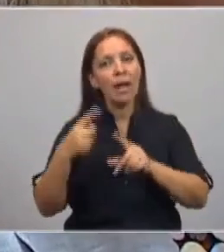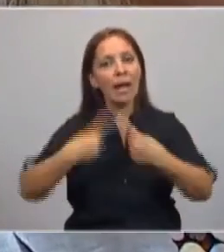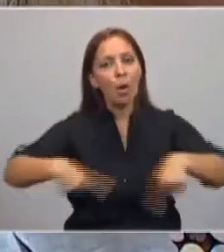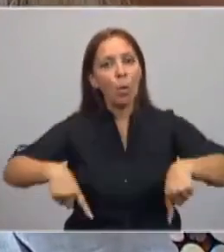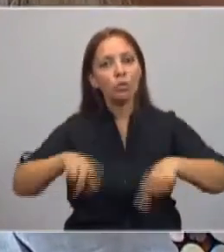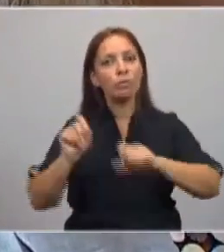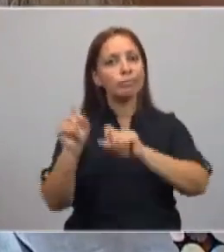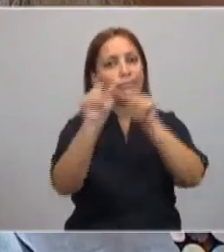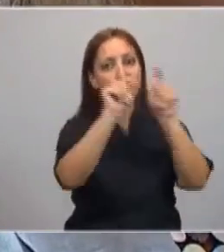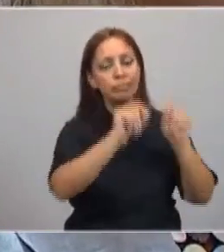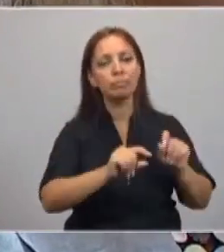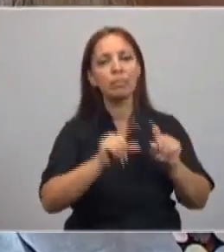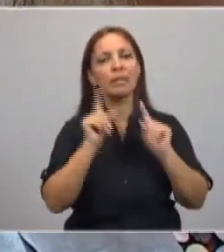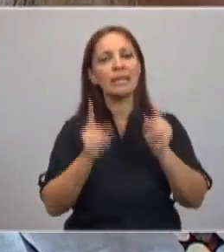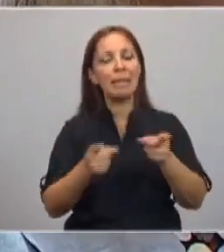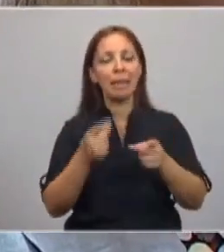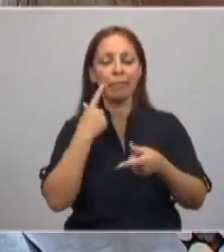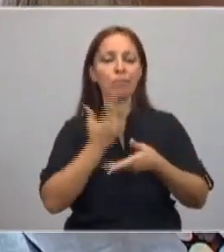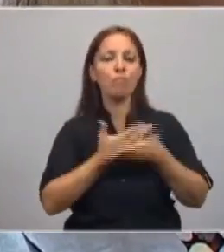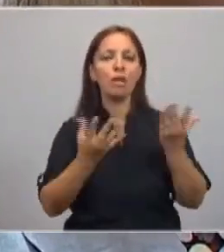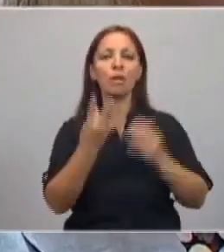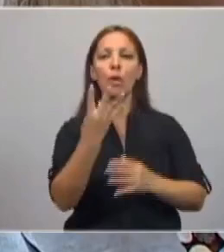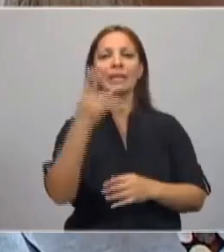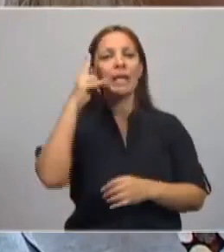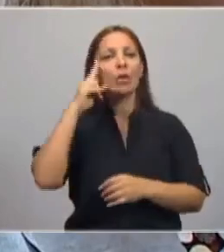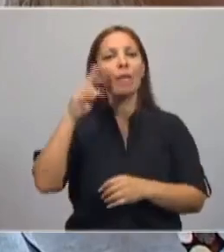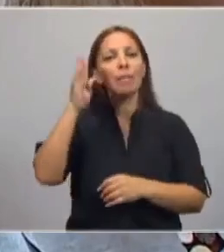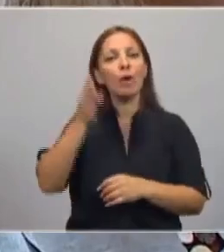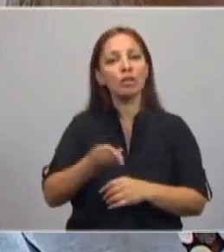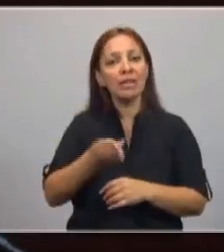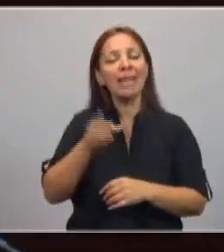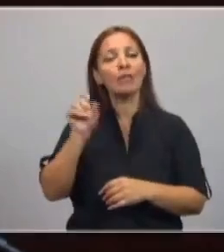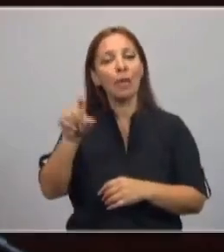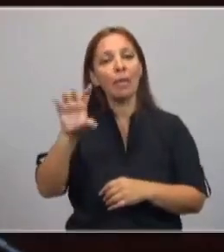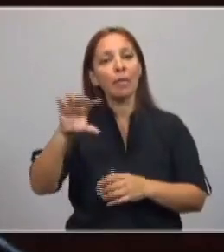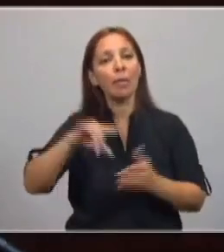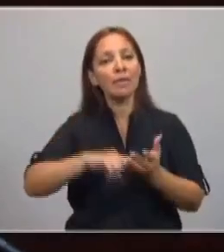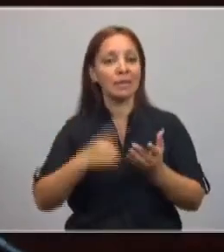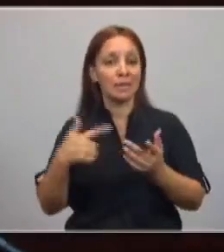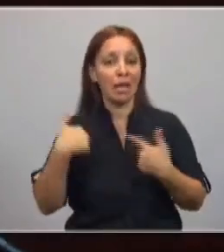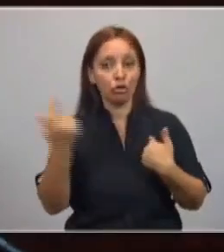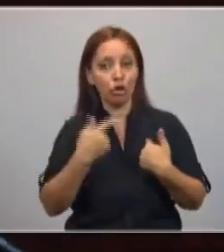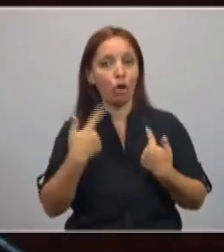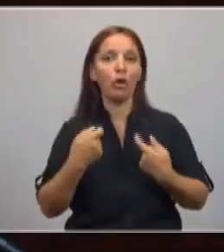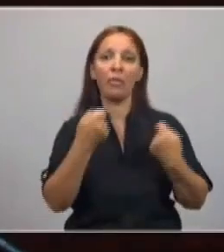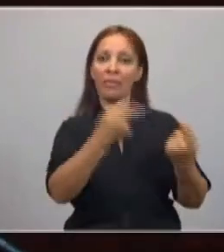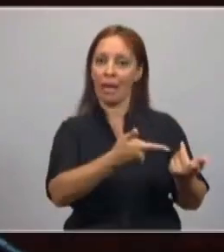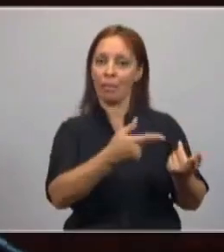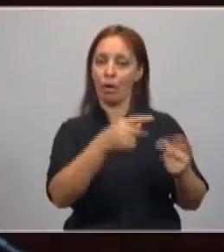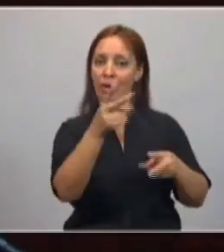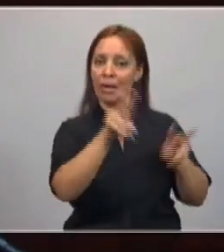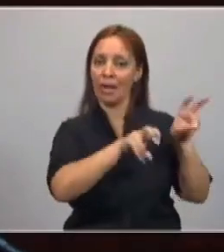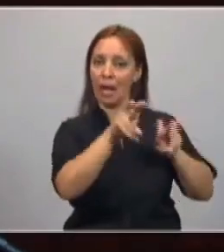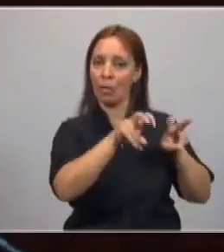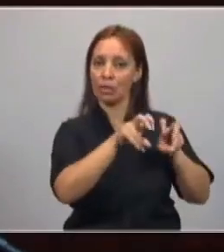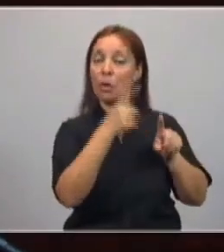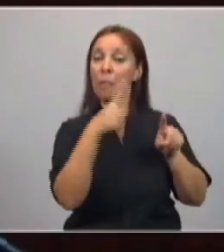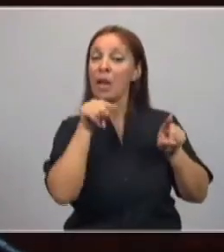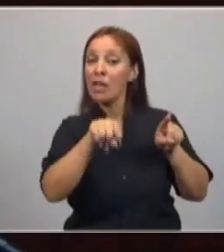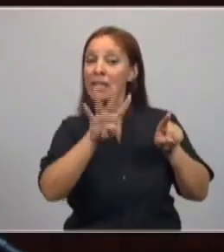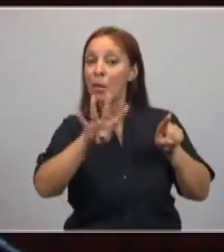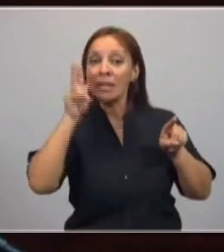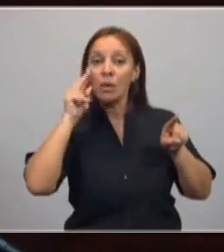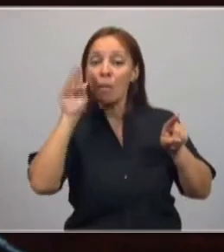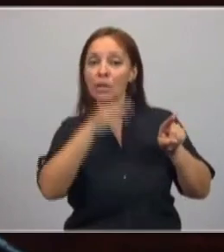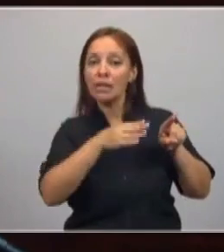el 40%, aún con los no coparticipables, provienen de nuestra provincia. Pero de ese total,